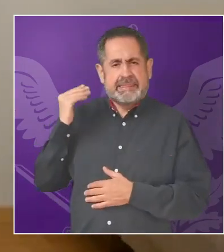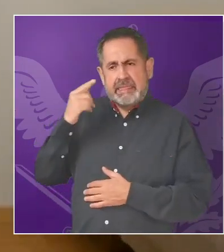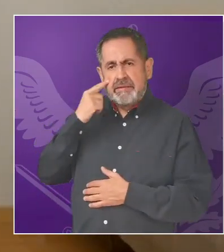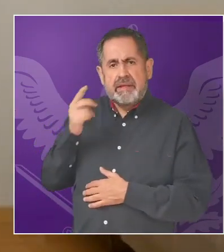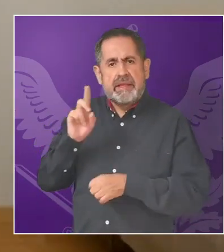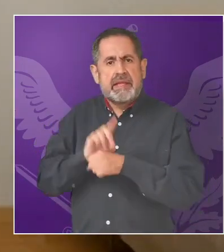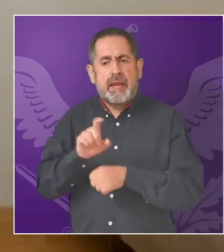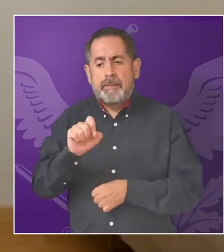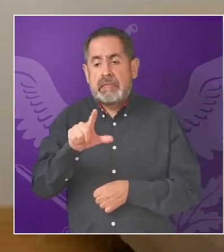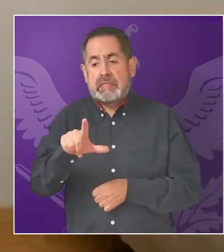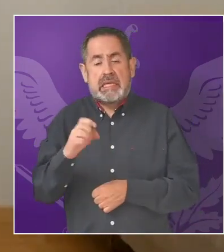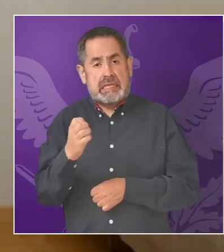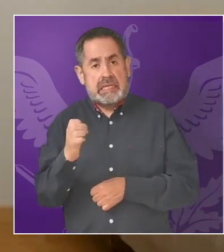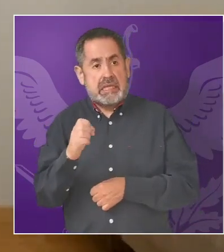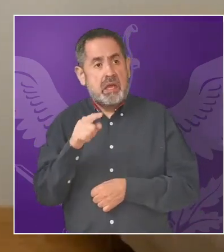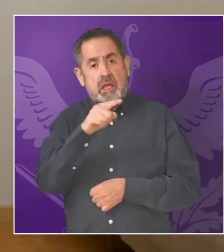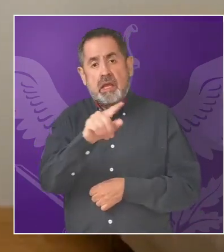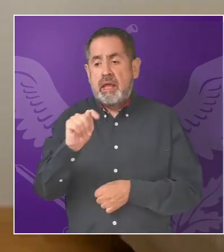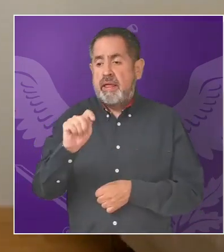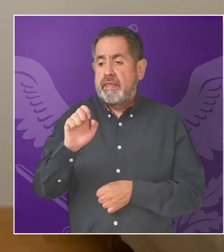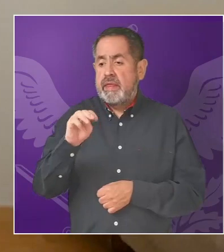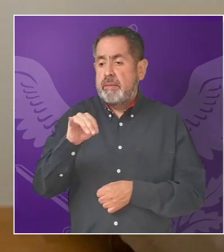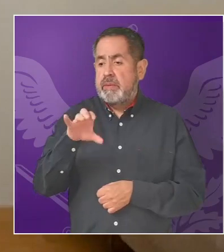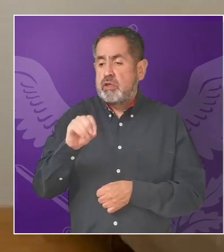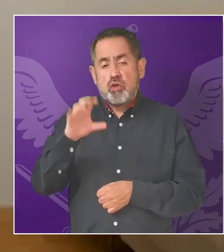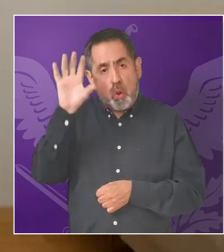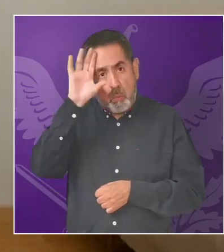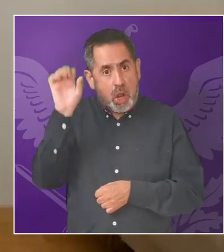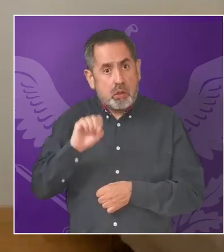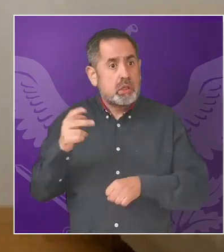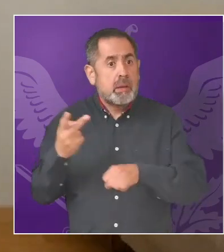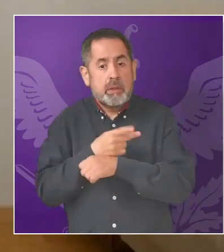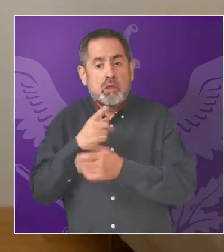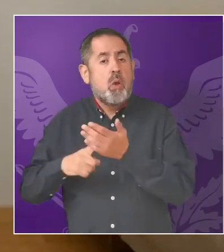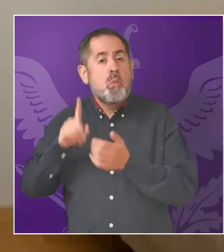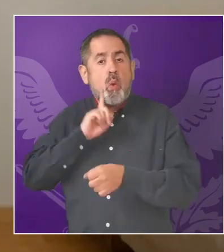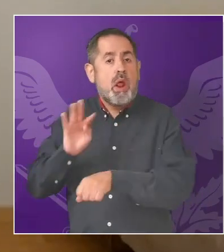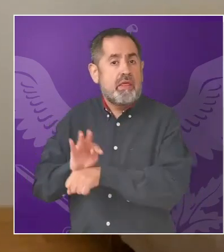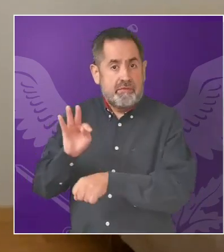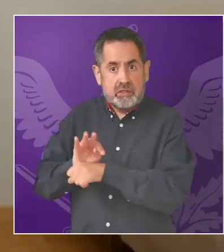más recientemente el 27 de enero en Temisco, Morelos, en donde